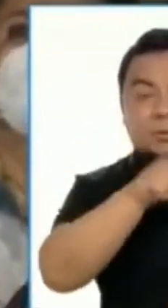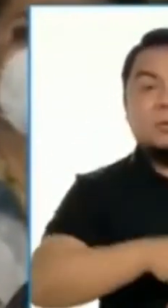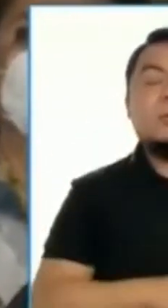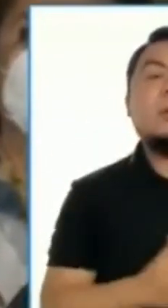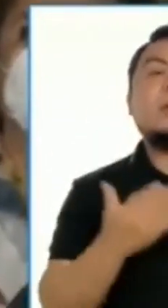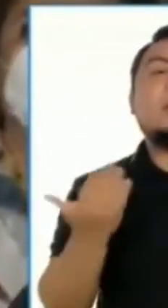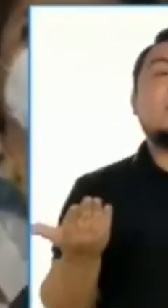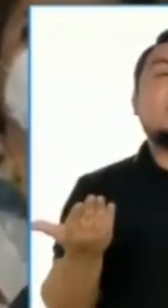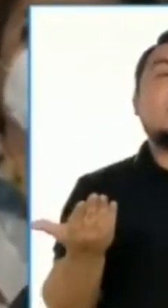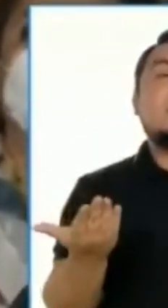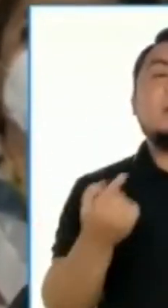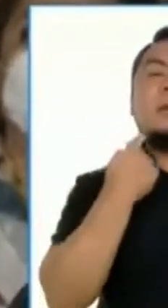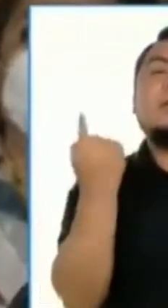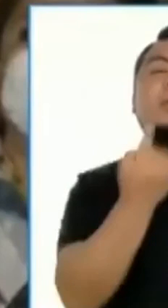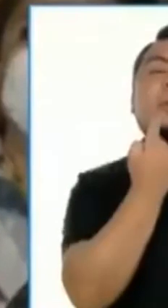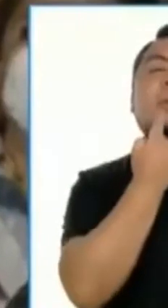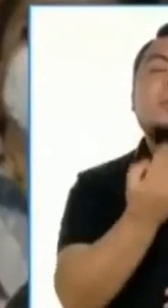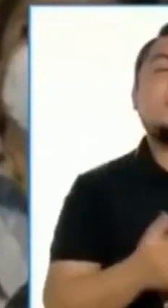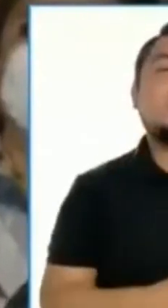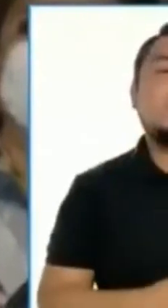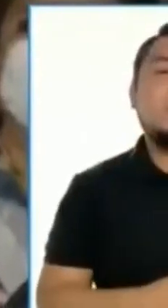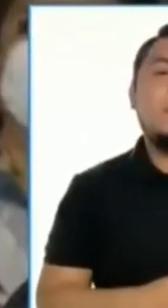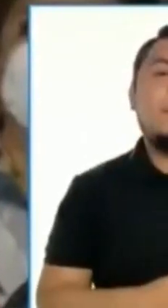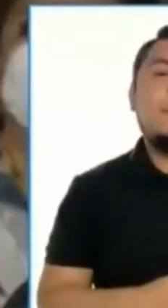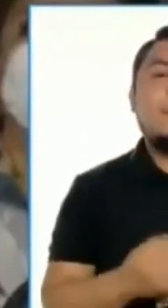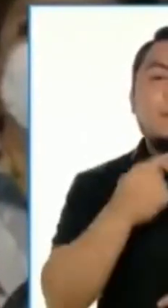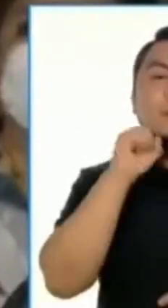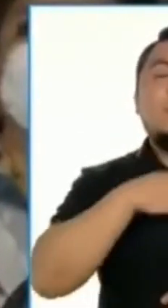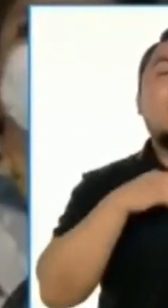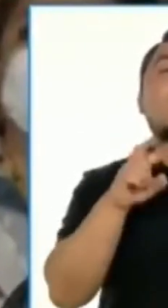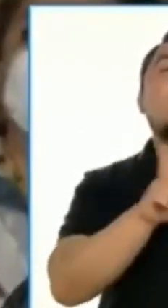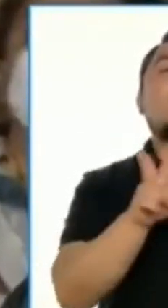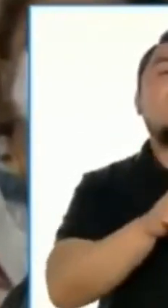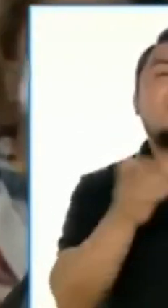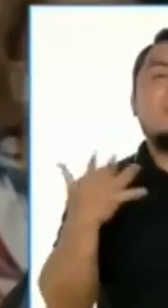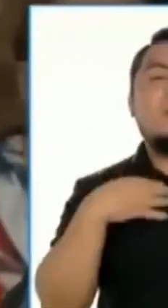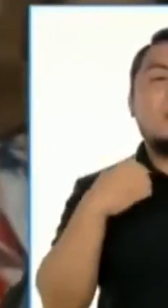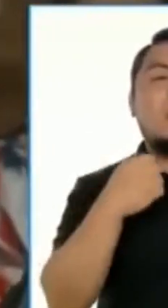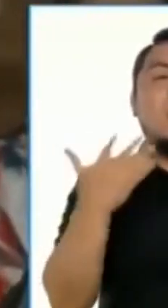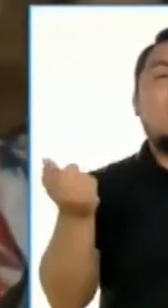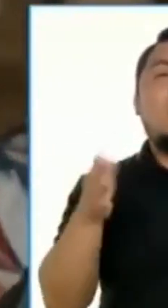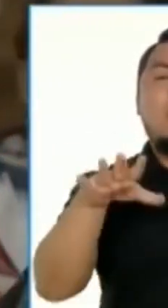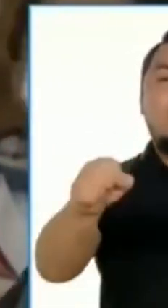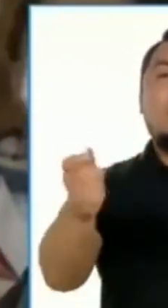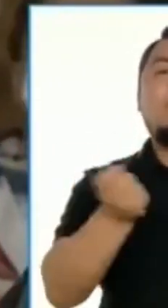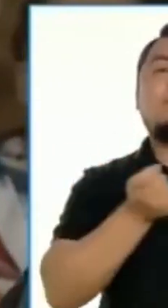haya sido tan solo una voluntad de ejercer el poder.